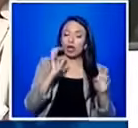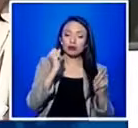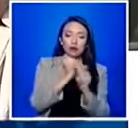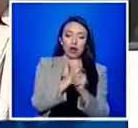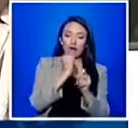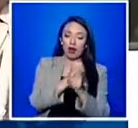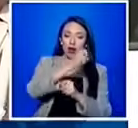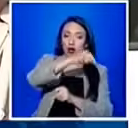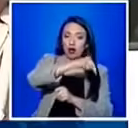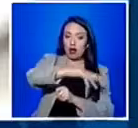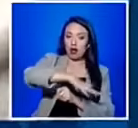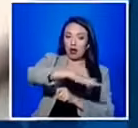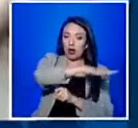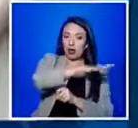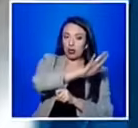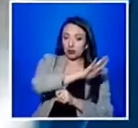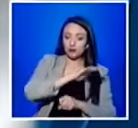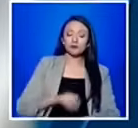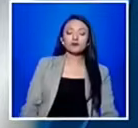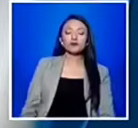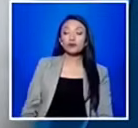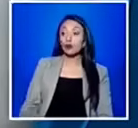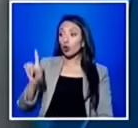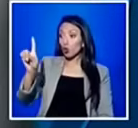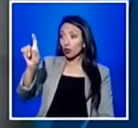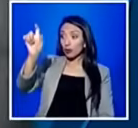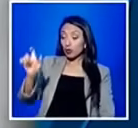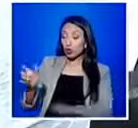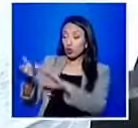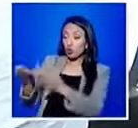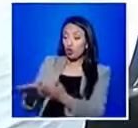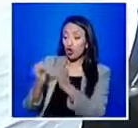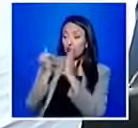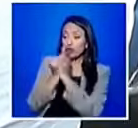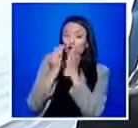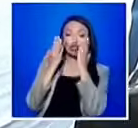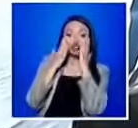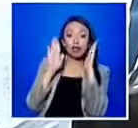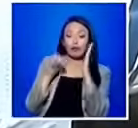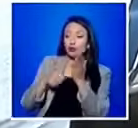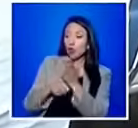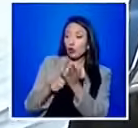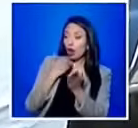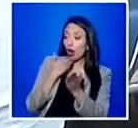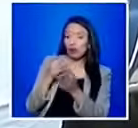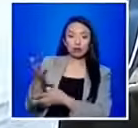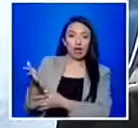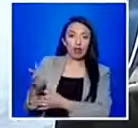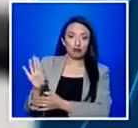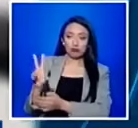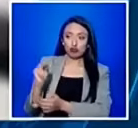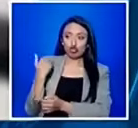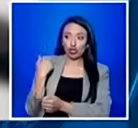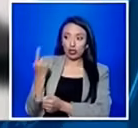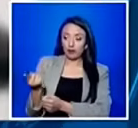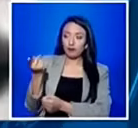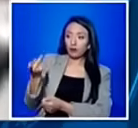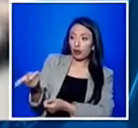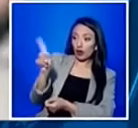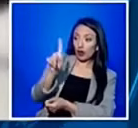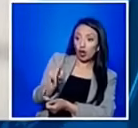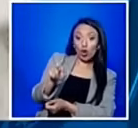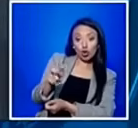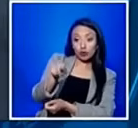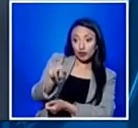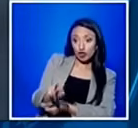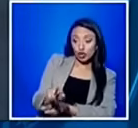en el sitio para poder esclarecer el hecho. Uno de los fallecidos no pudo ser identificado, pues no portaba documentos, mientras que la otra víctima es